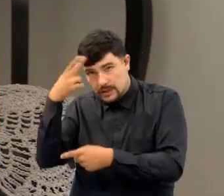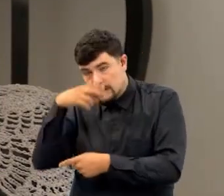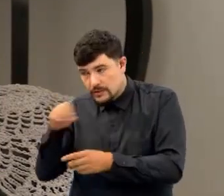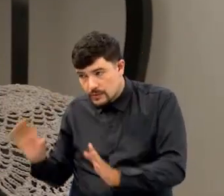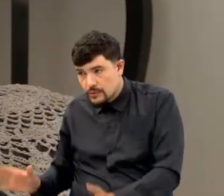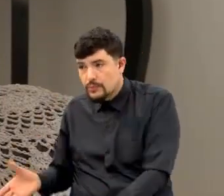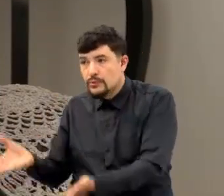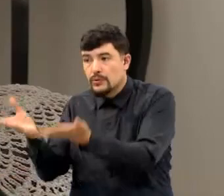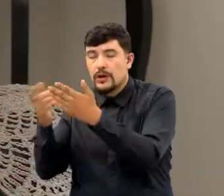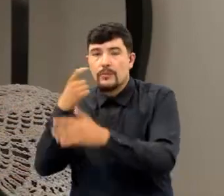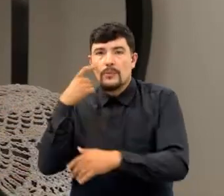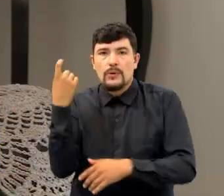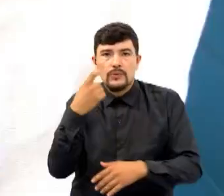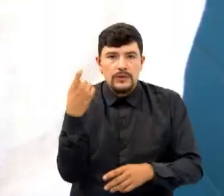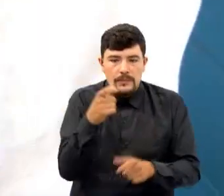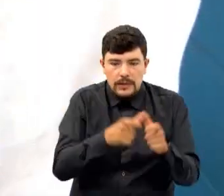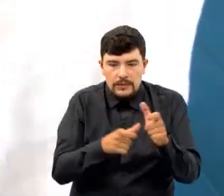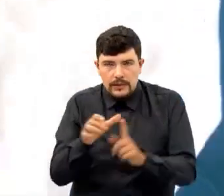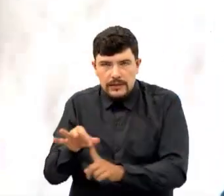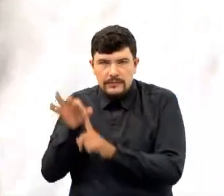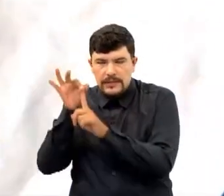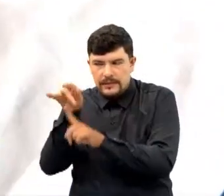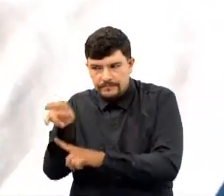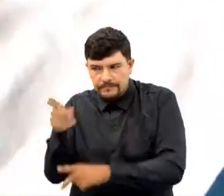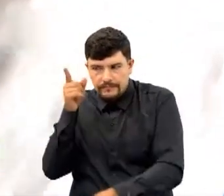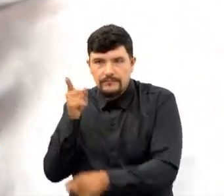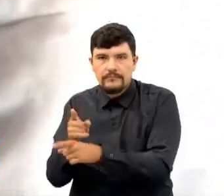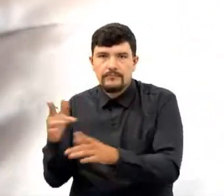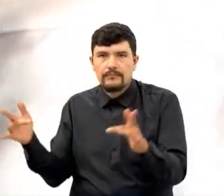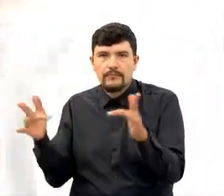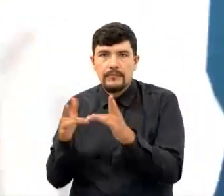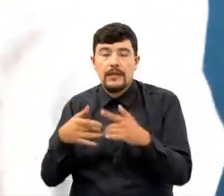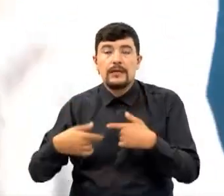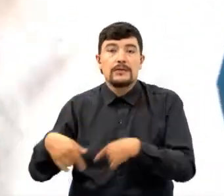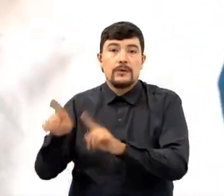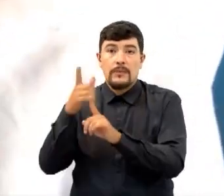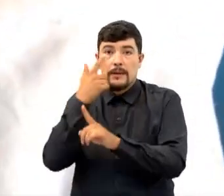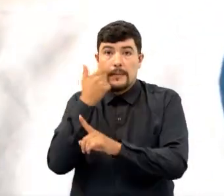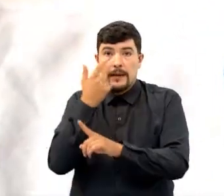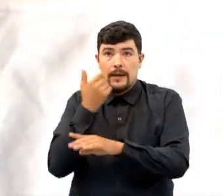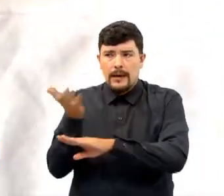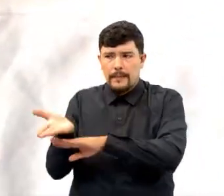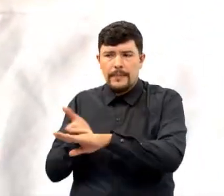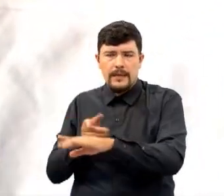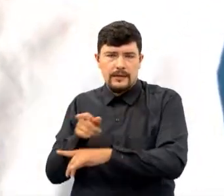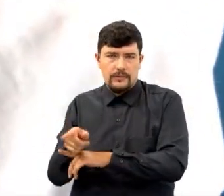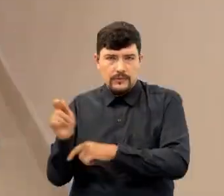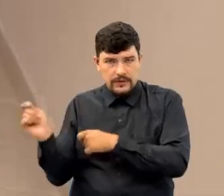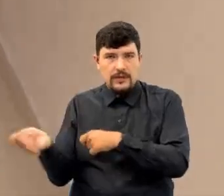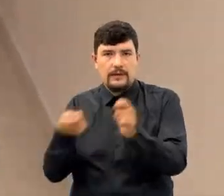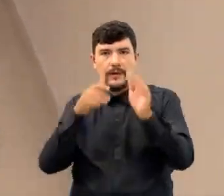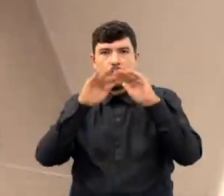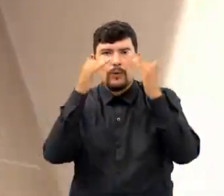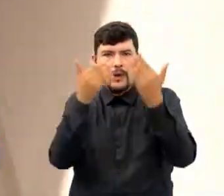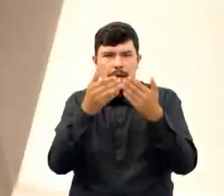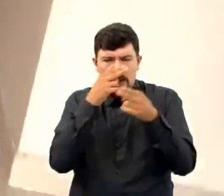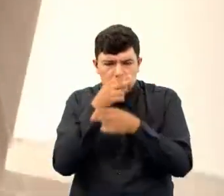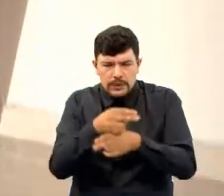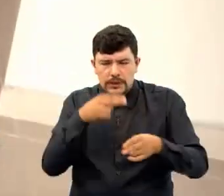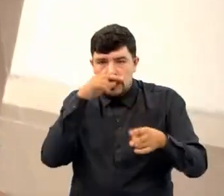busquen los especialistas adecuados. Sus padres piden llevarlo a un colegio para niños con un coeficiente